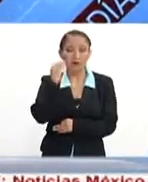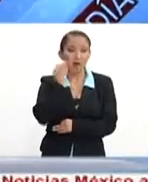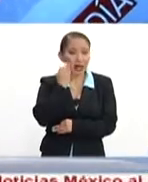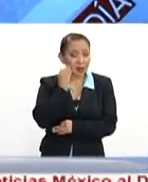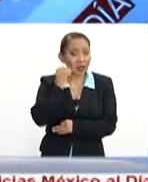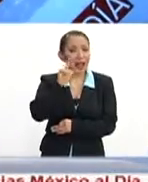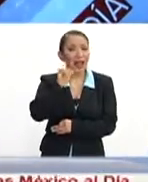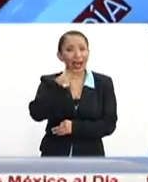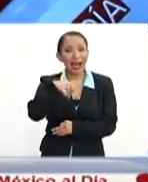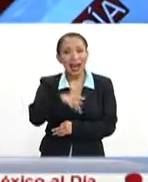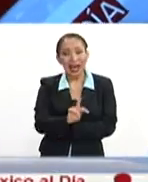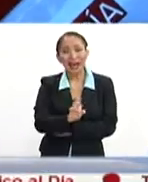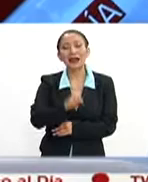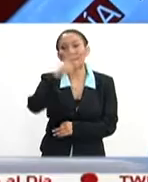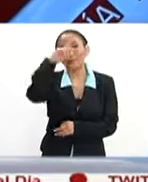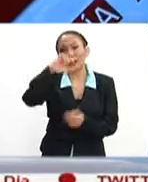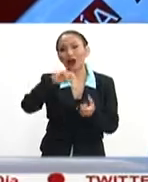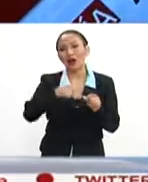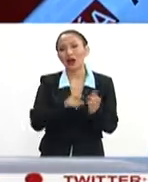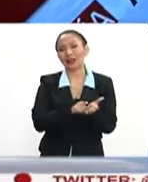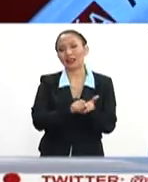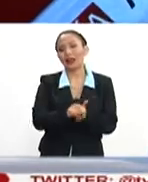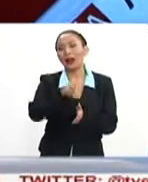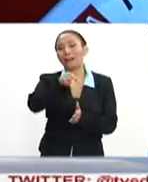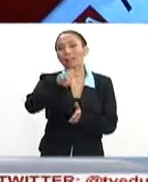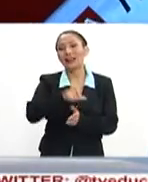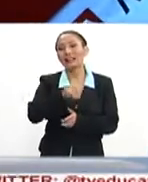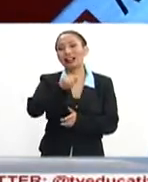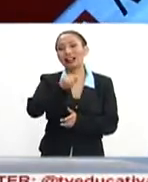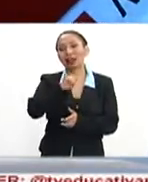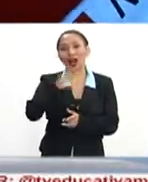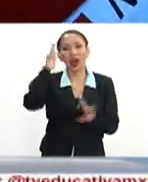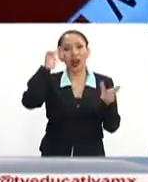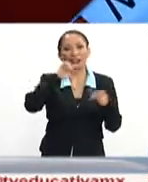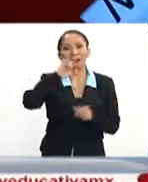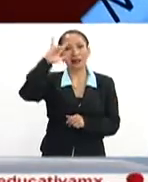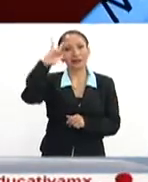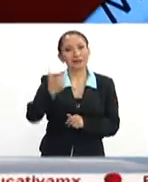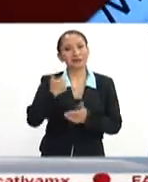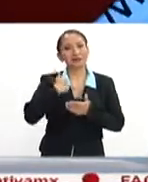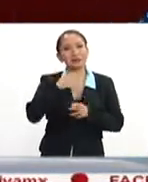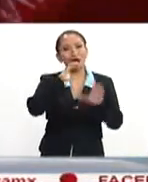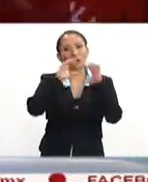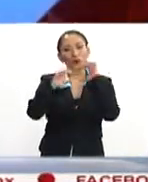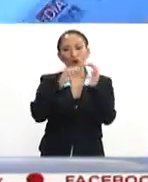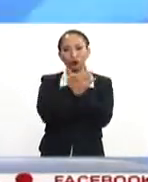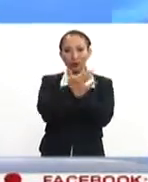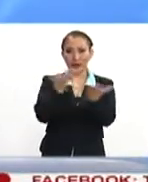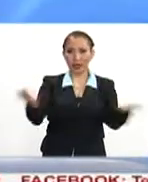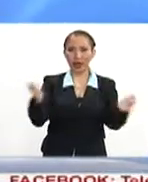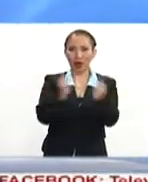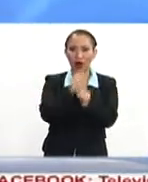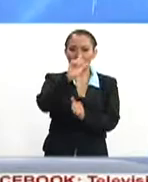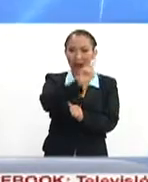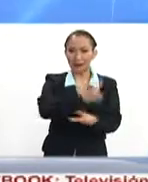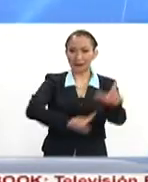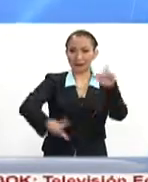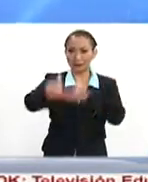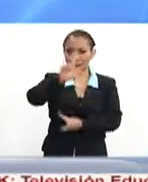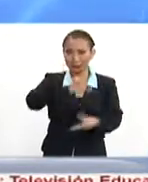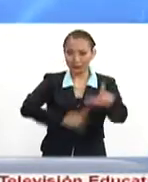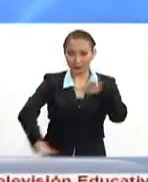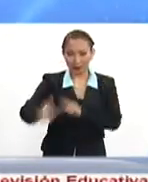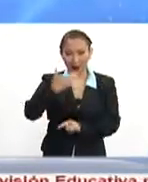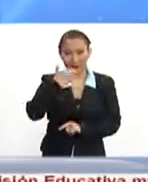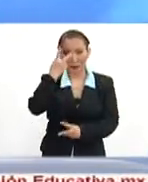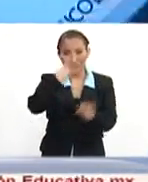Live, Noticias México al Día, Twitter, @mexaldía. Saludo a Grisela Yebra también, que nos permite comunicarnos con usted a través de la lengua de señas, y